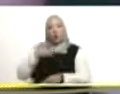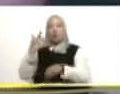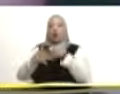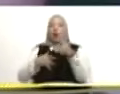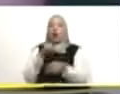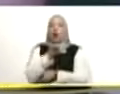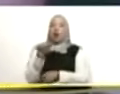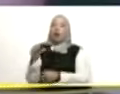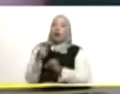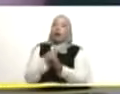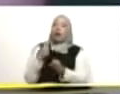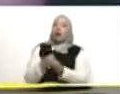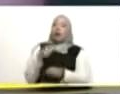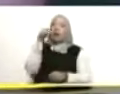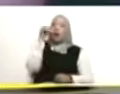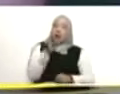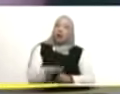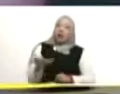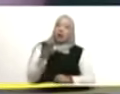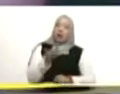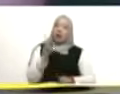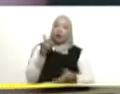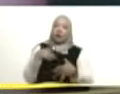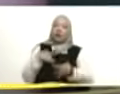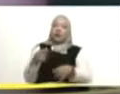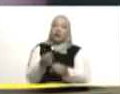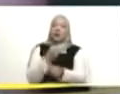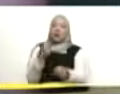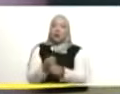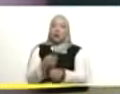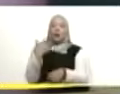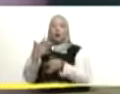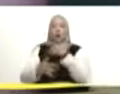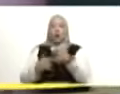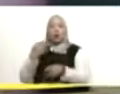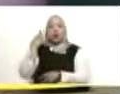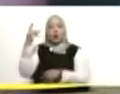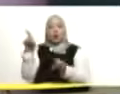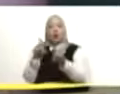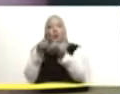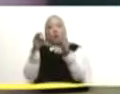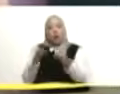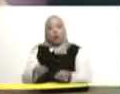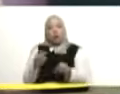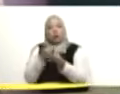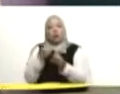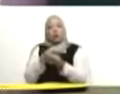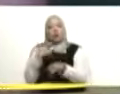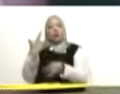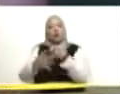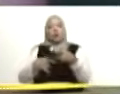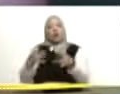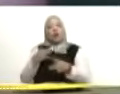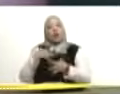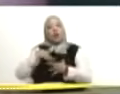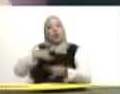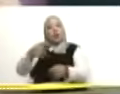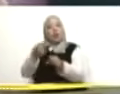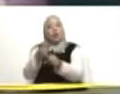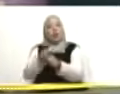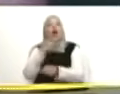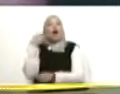ser implementados. Esto incentiva la creatividad y sobre todo la creatividad y la inteligencia de la